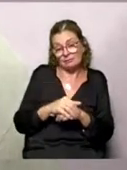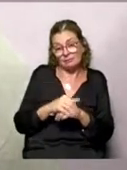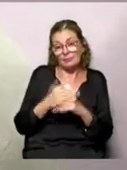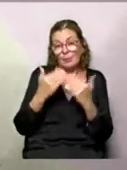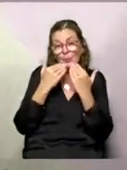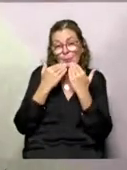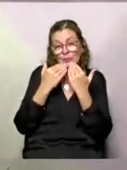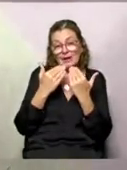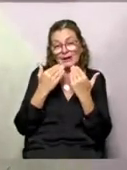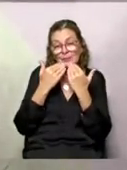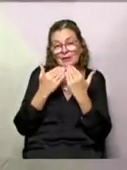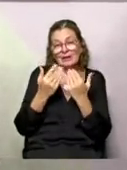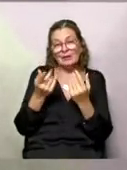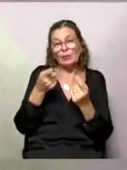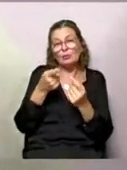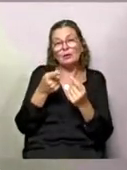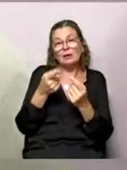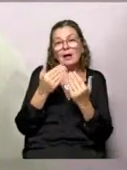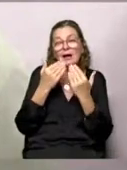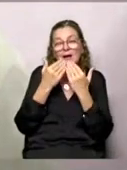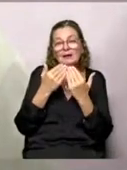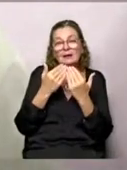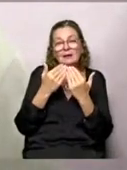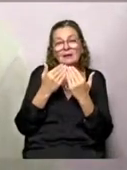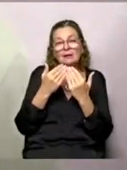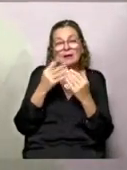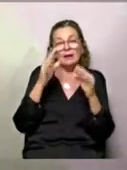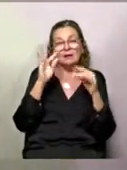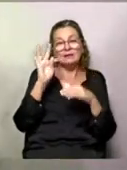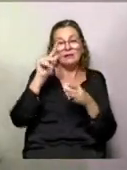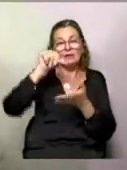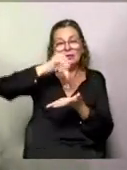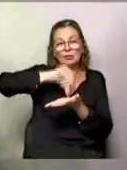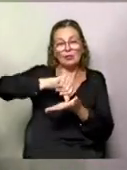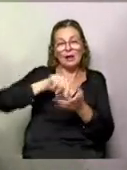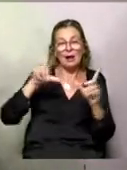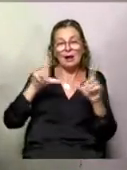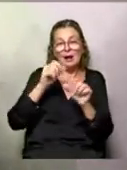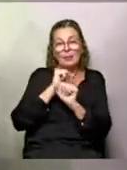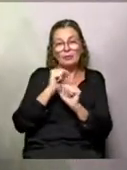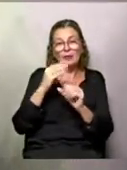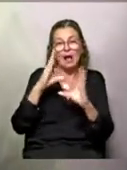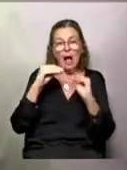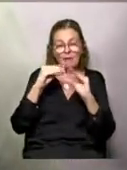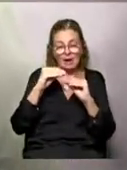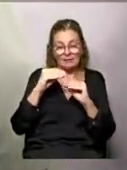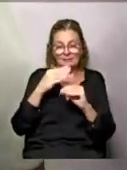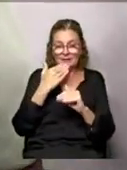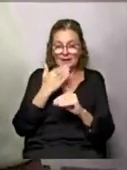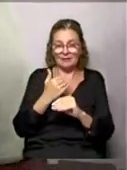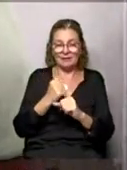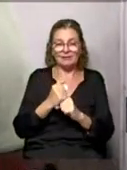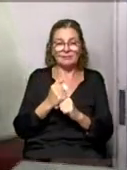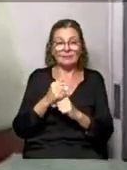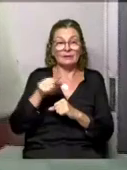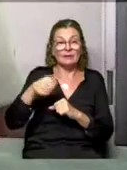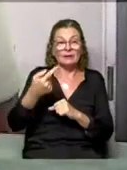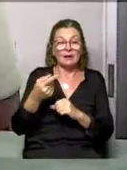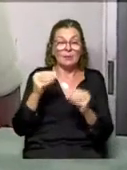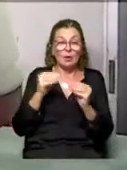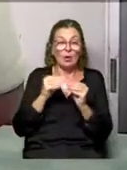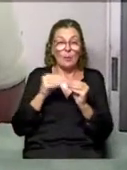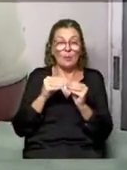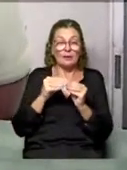por favor, muchísimas gracias a ustedes, y agradezco a TV Ciudad la posibilidad de poder manifestarnos. Muchas gracias. Seguimos con... con ustedes, compañeros,